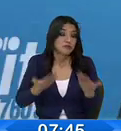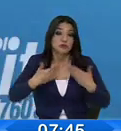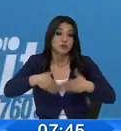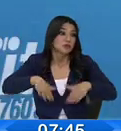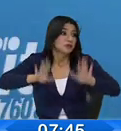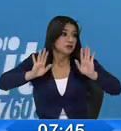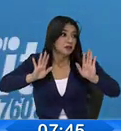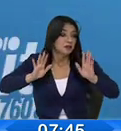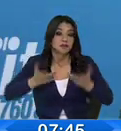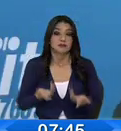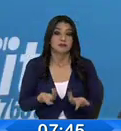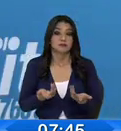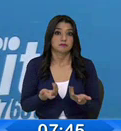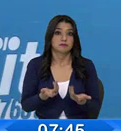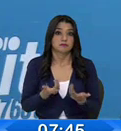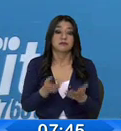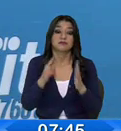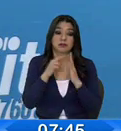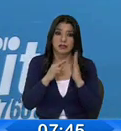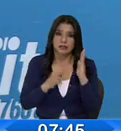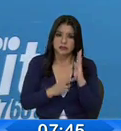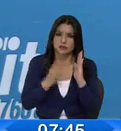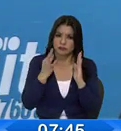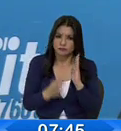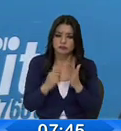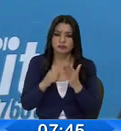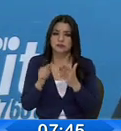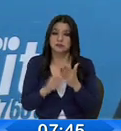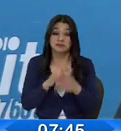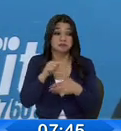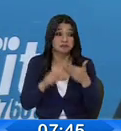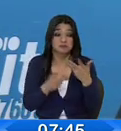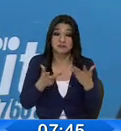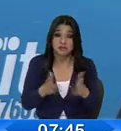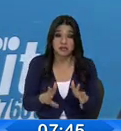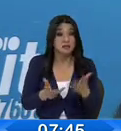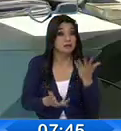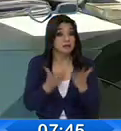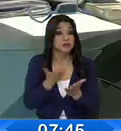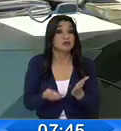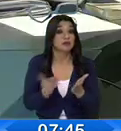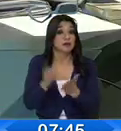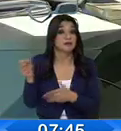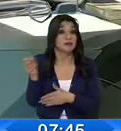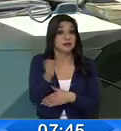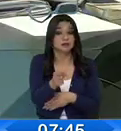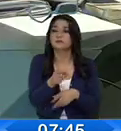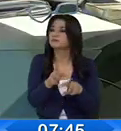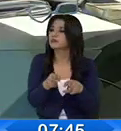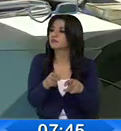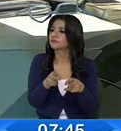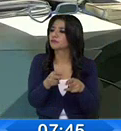si no se dan estos mismos otros requisitos estas provisiones podríamos tener nuevamente de vuelta